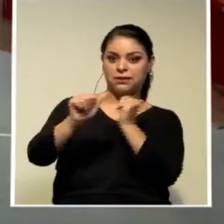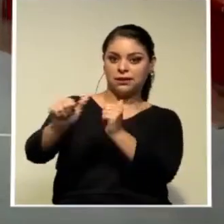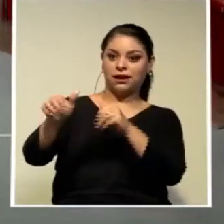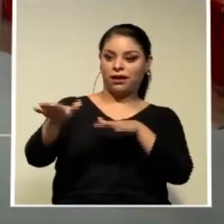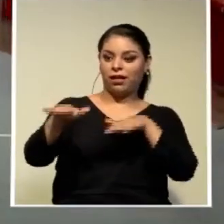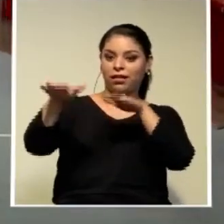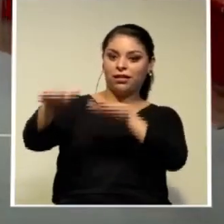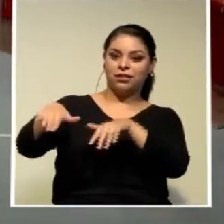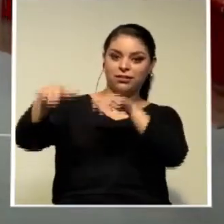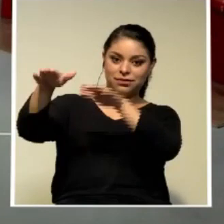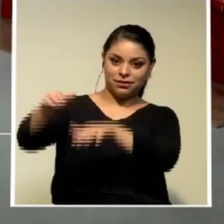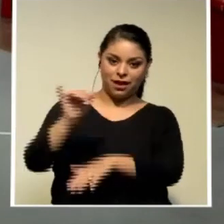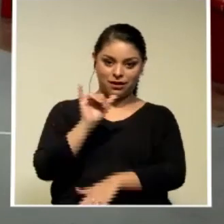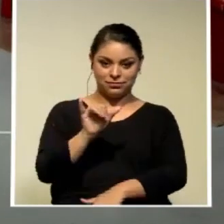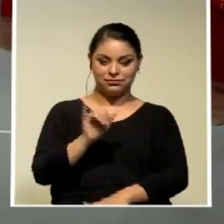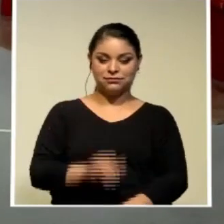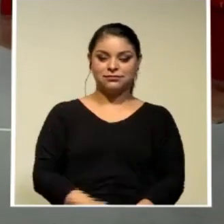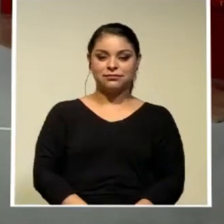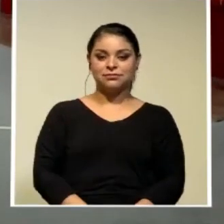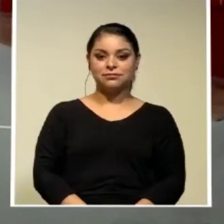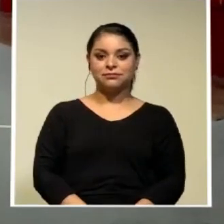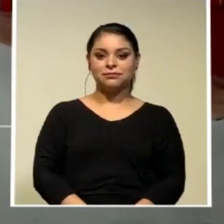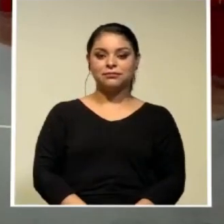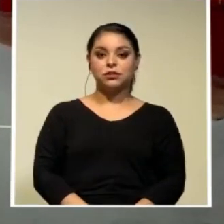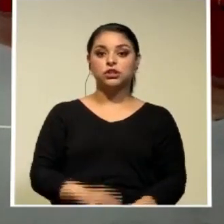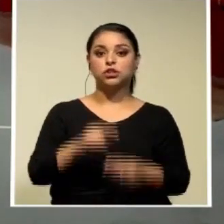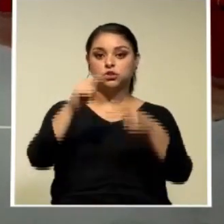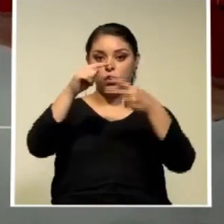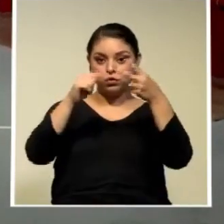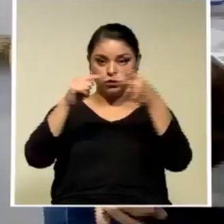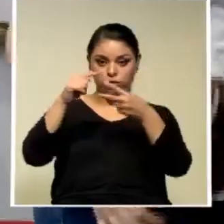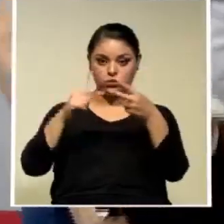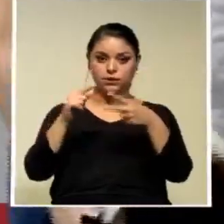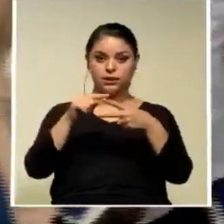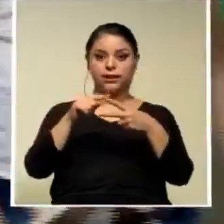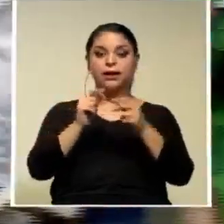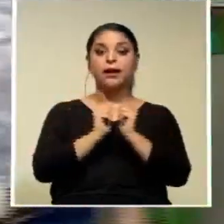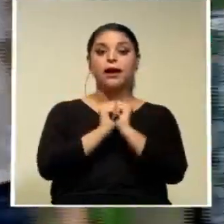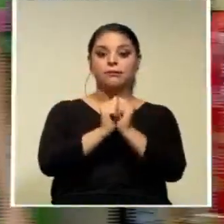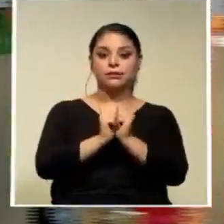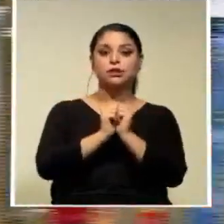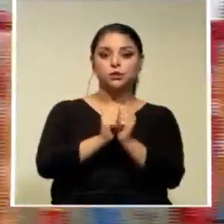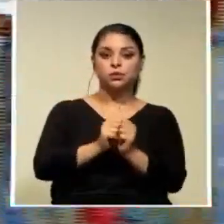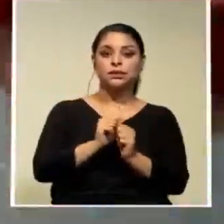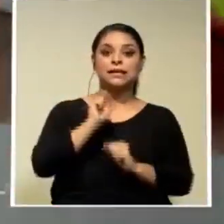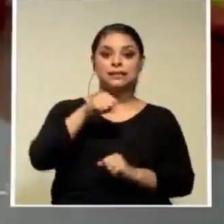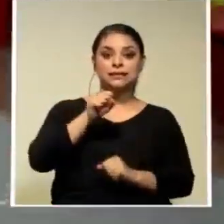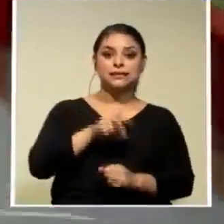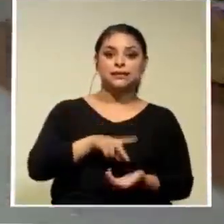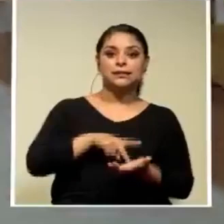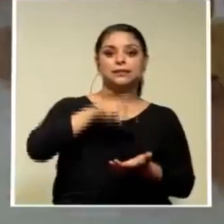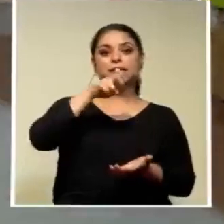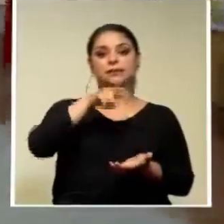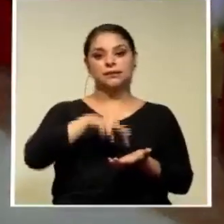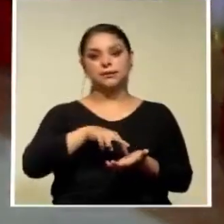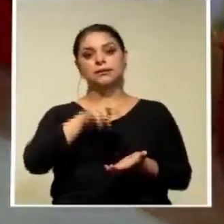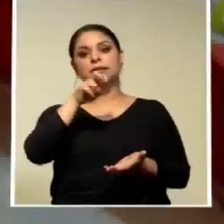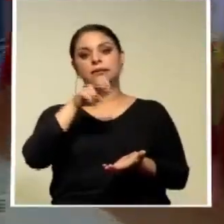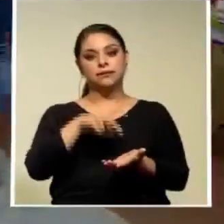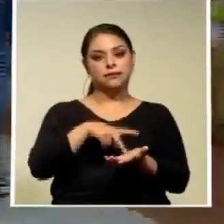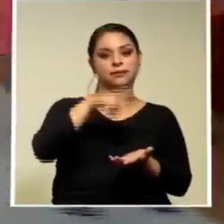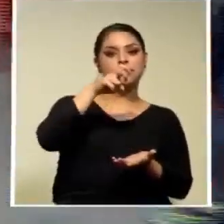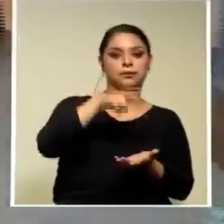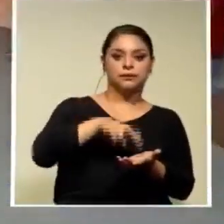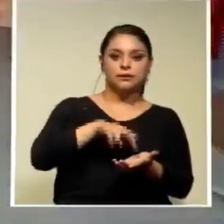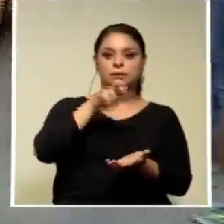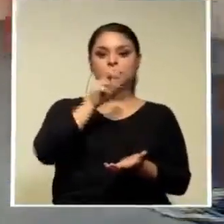es, esas son estos dos movimientos. Uno caballito, que es cuando subimos la rodilla, ¿verdad? Y yo. Y hago el